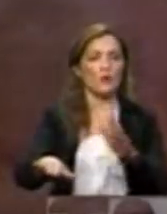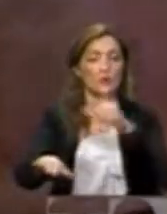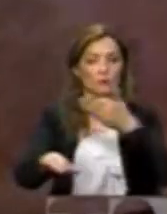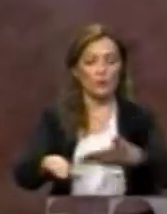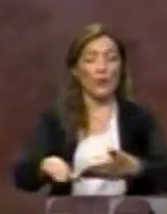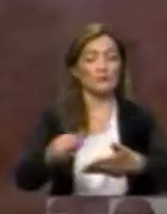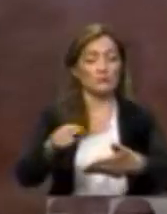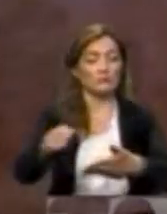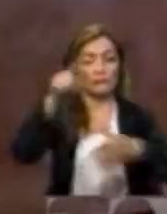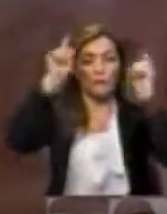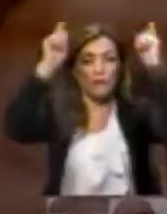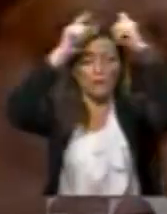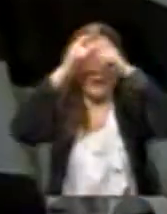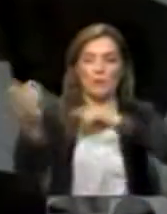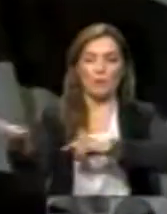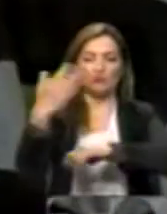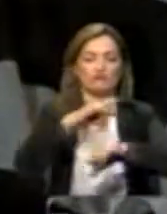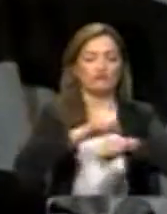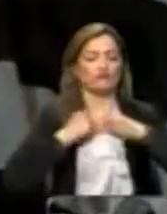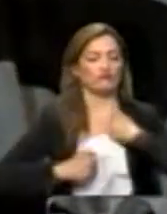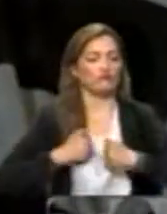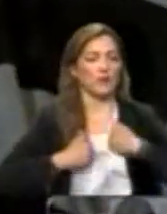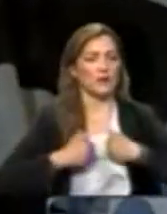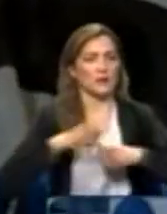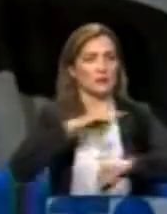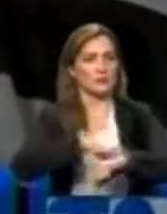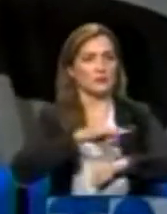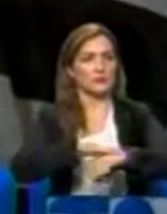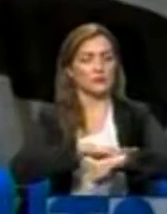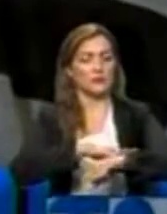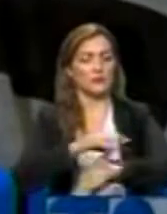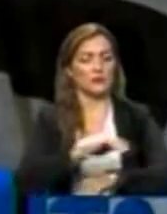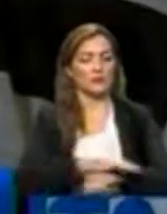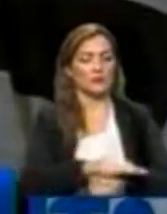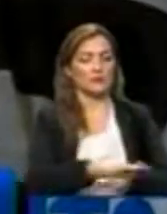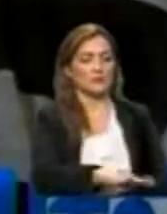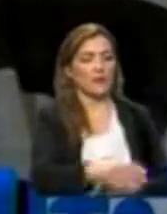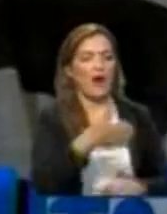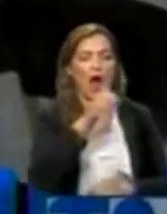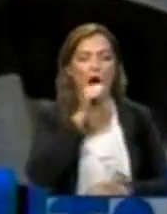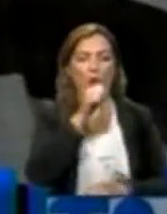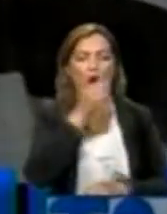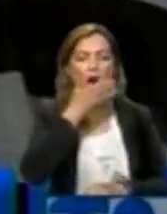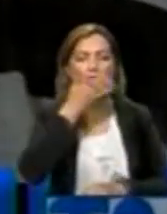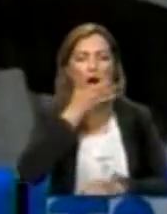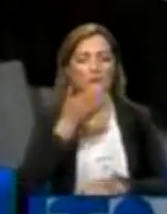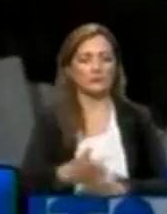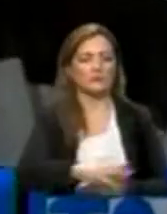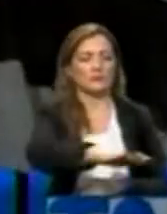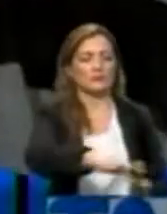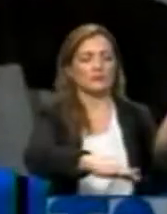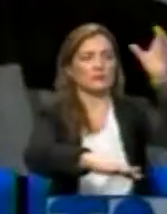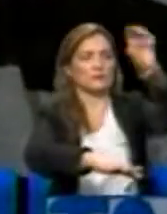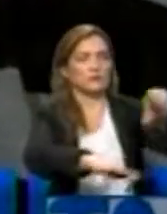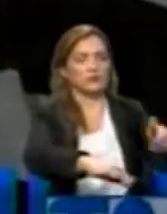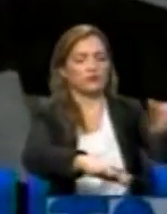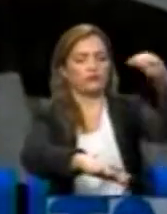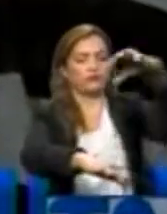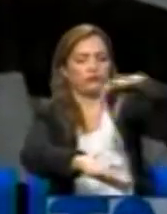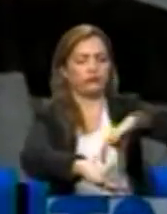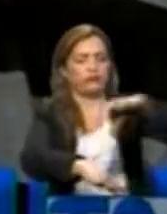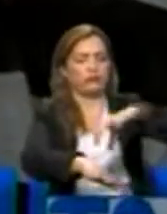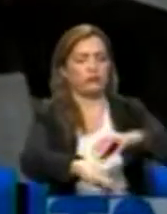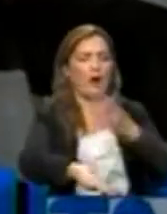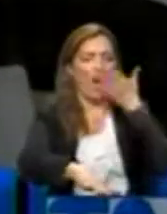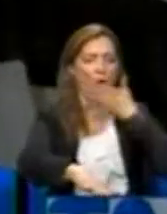empezó todo el martirio. Estuve inconsciente 15 días. Los médicos me dijeron que había permanecido en coma